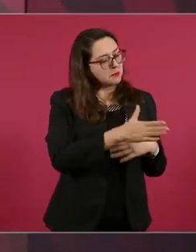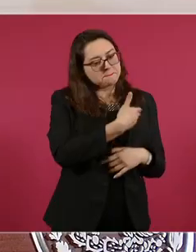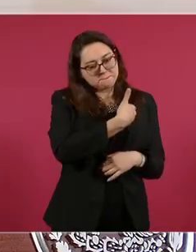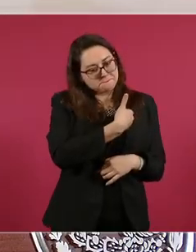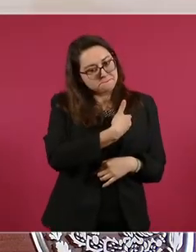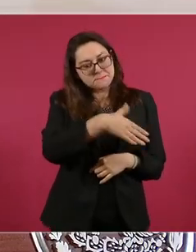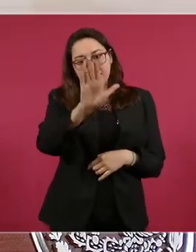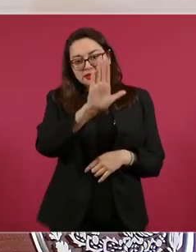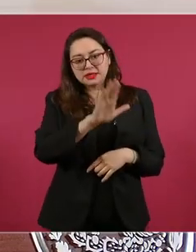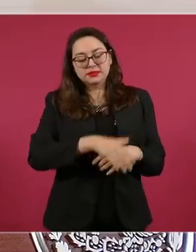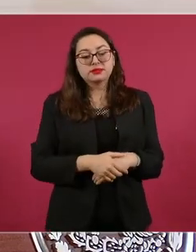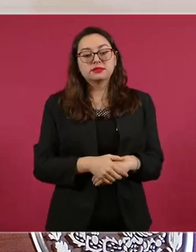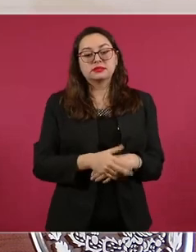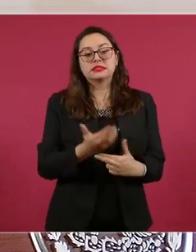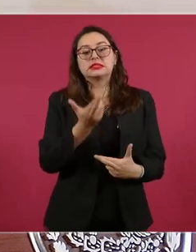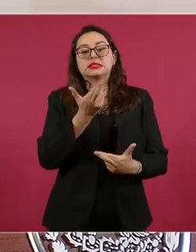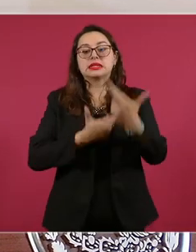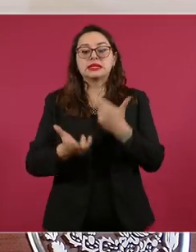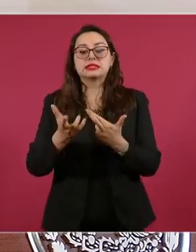lo mandan a Brasil.